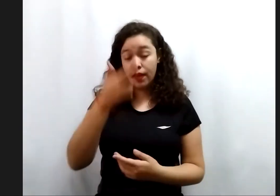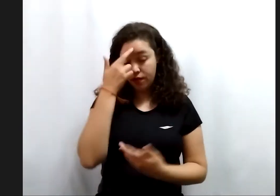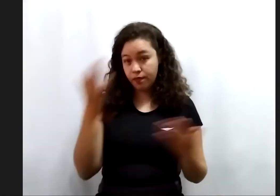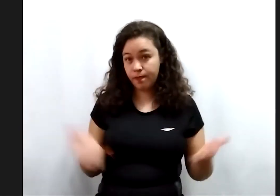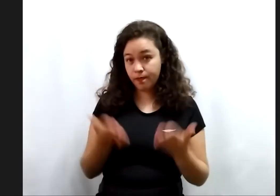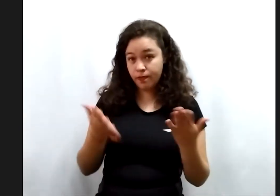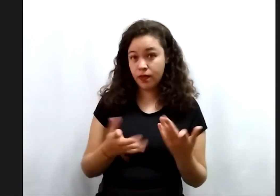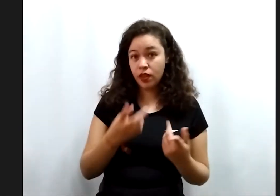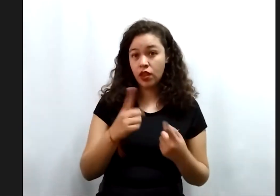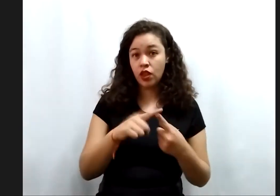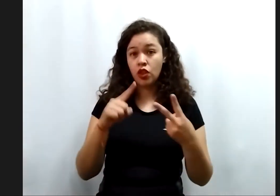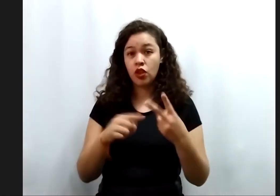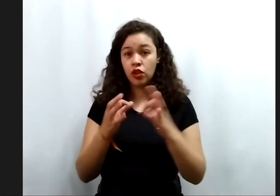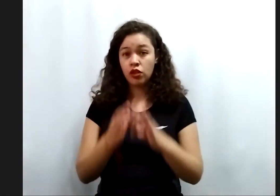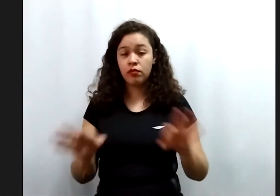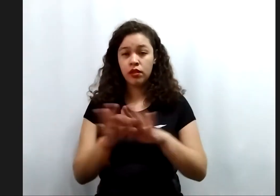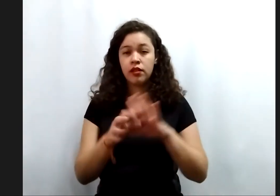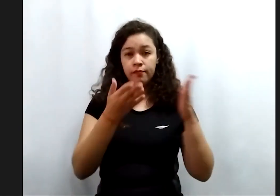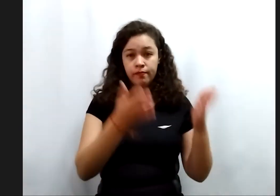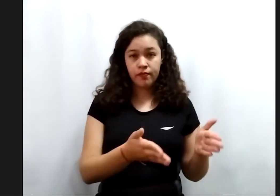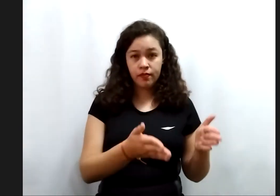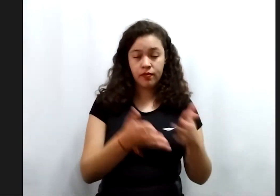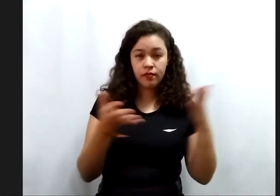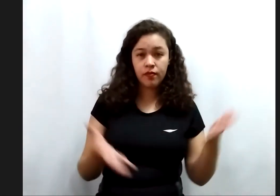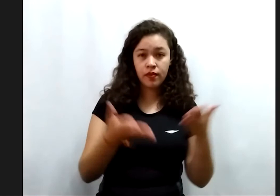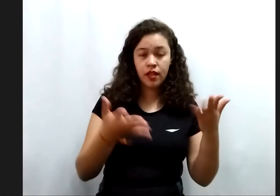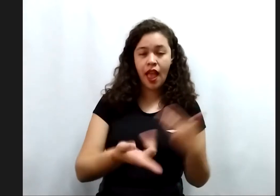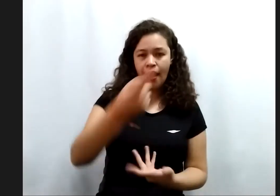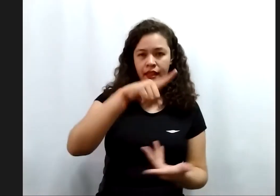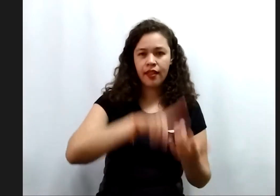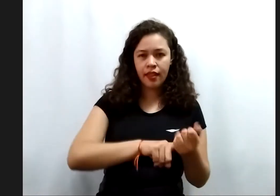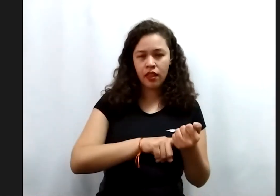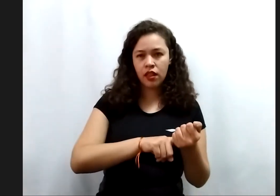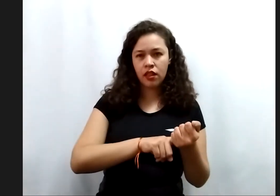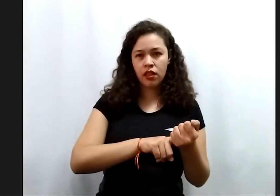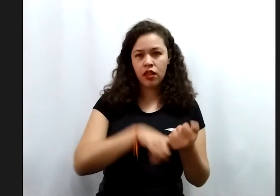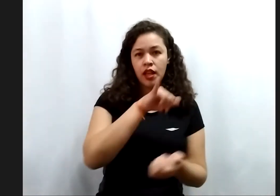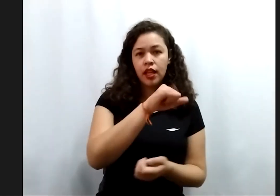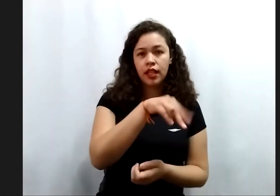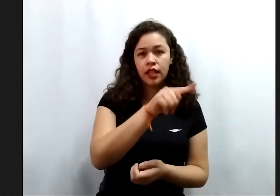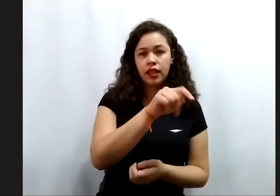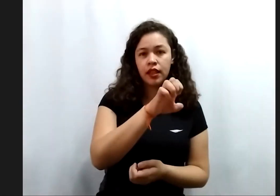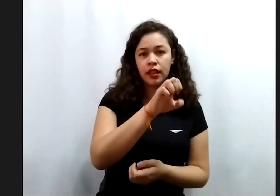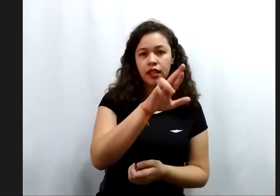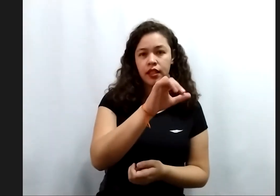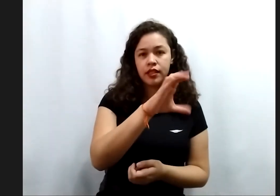aspectos importantes, que es la motivación intrínseca, es decir, interna, es decir, de nosotros